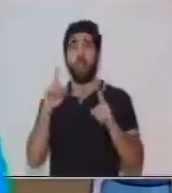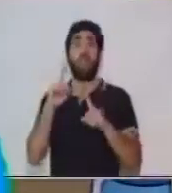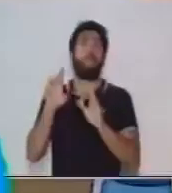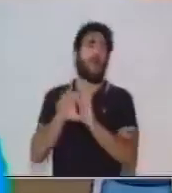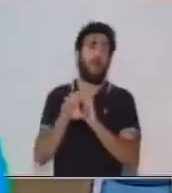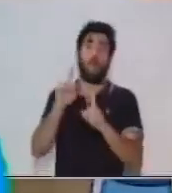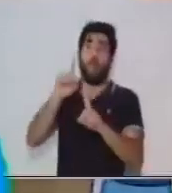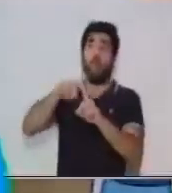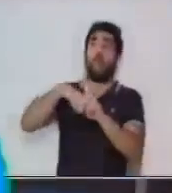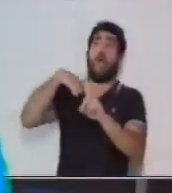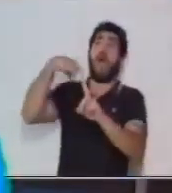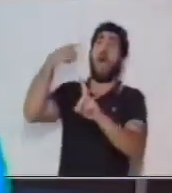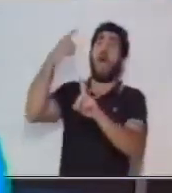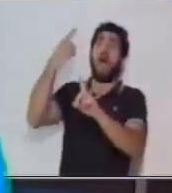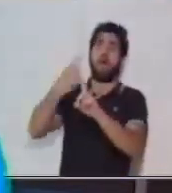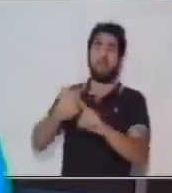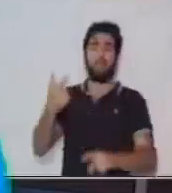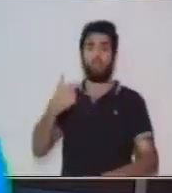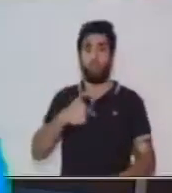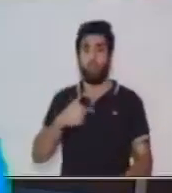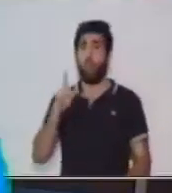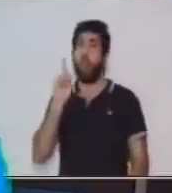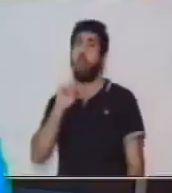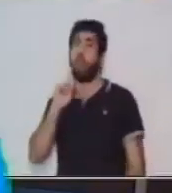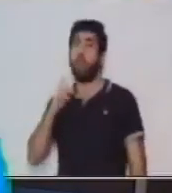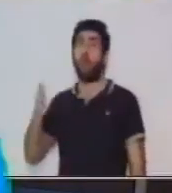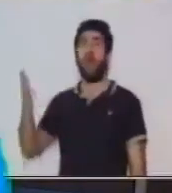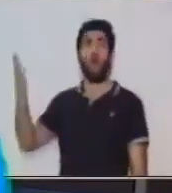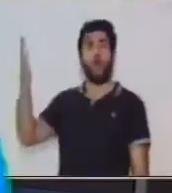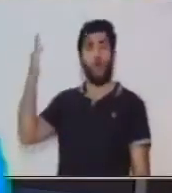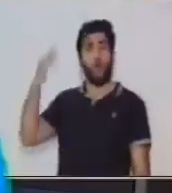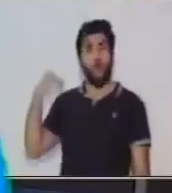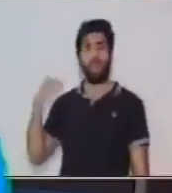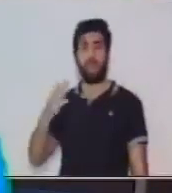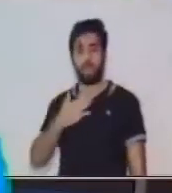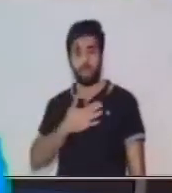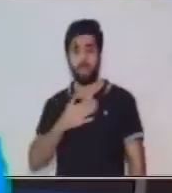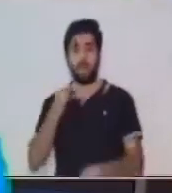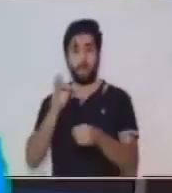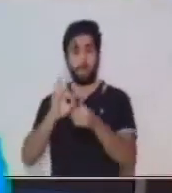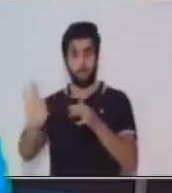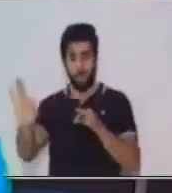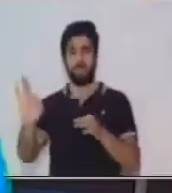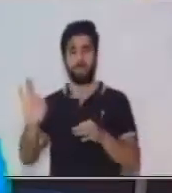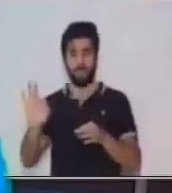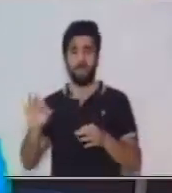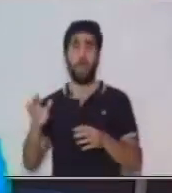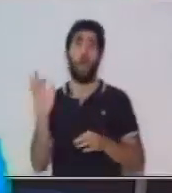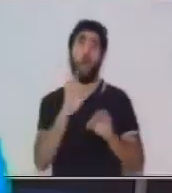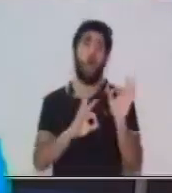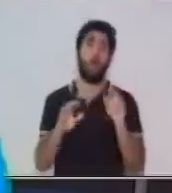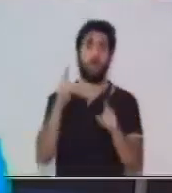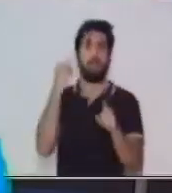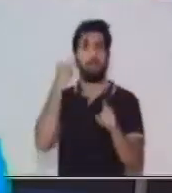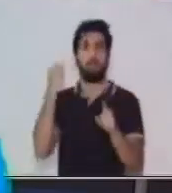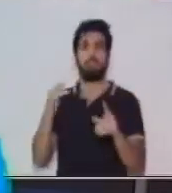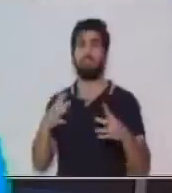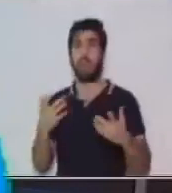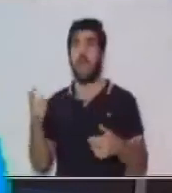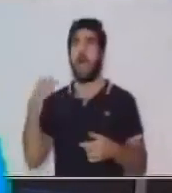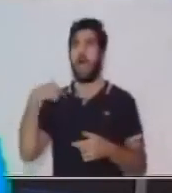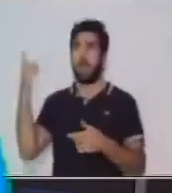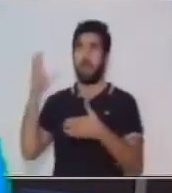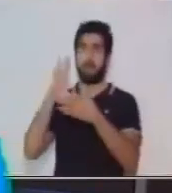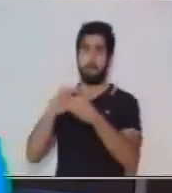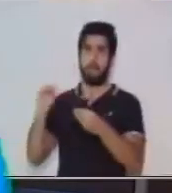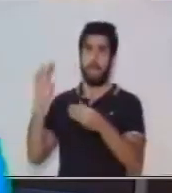yo era joven, allá en mi pueblo, imagínense. O si no, también me